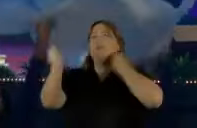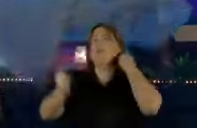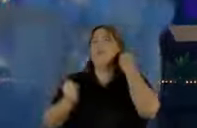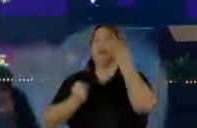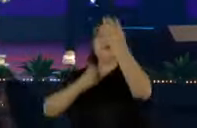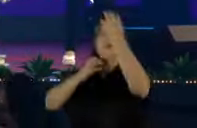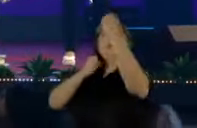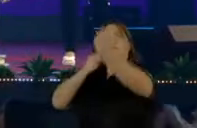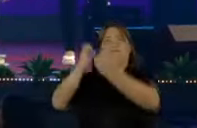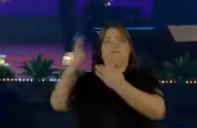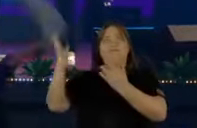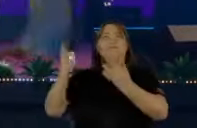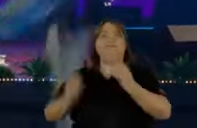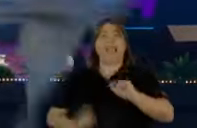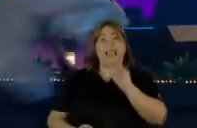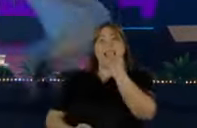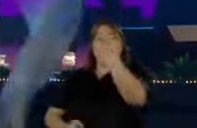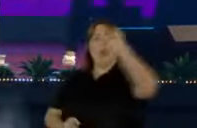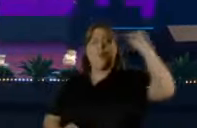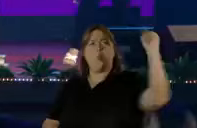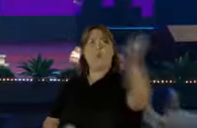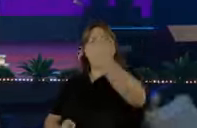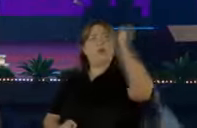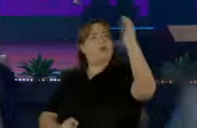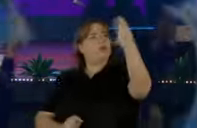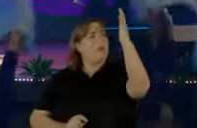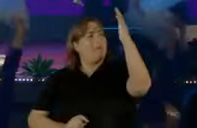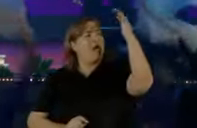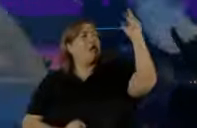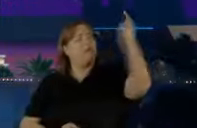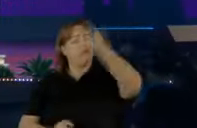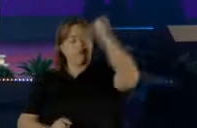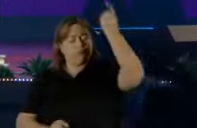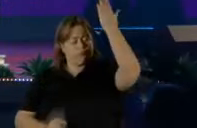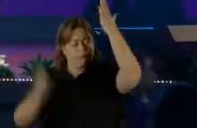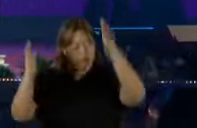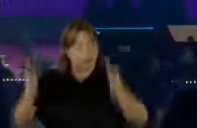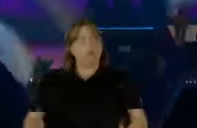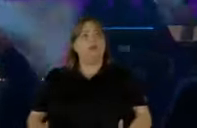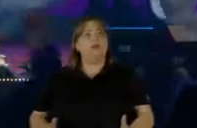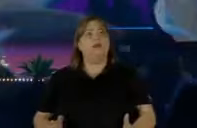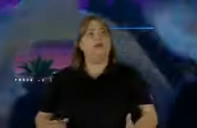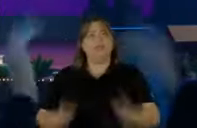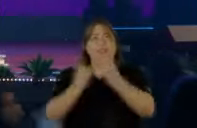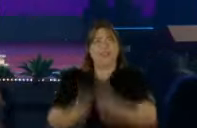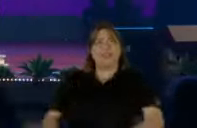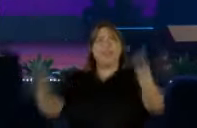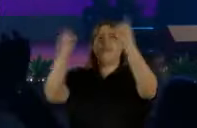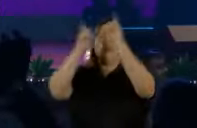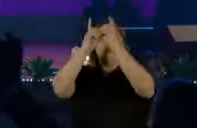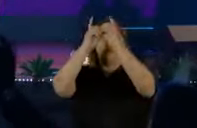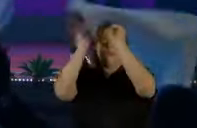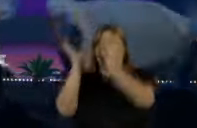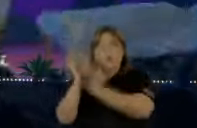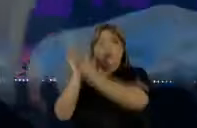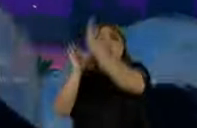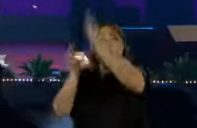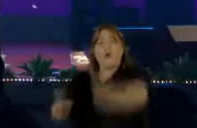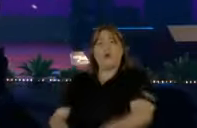cantan. Al incomparable, al digno de gloria,